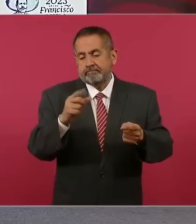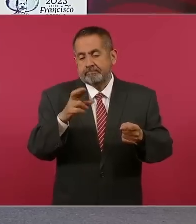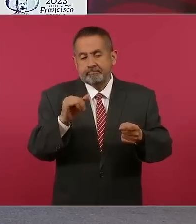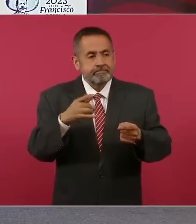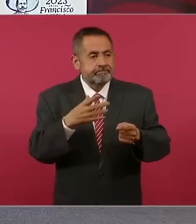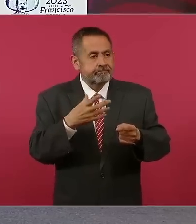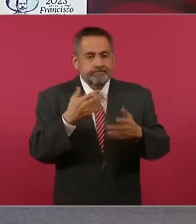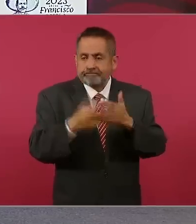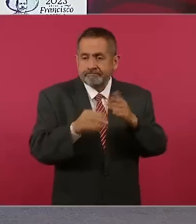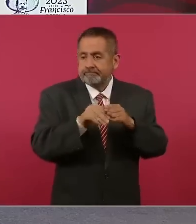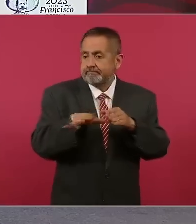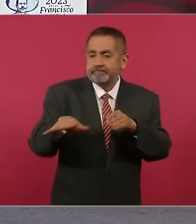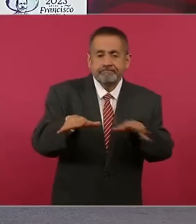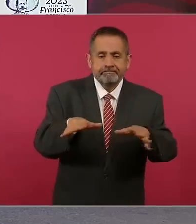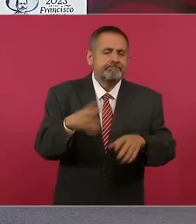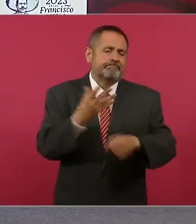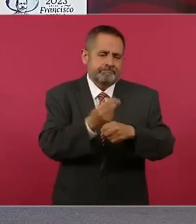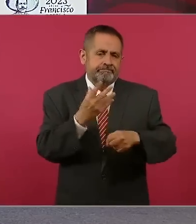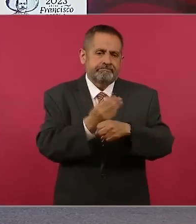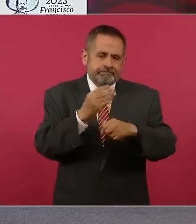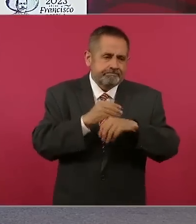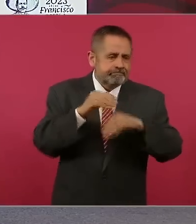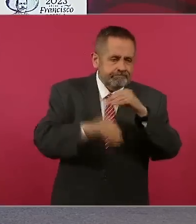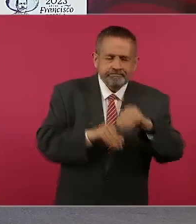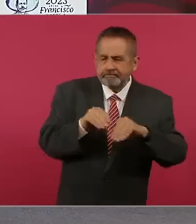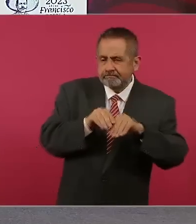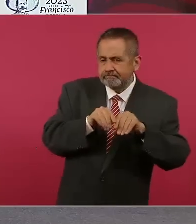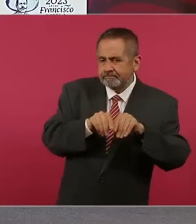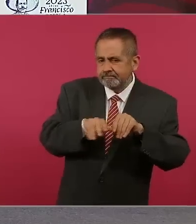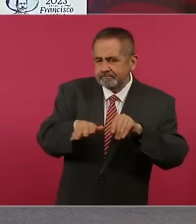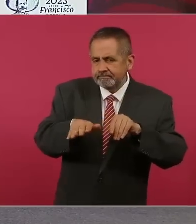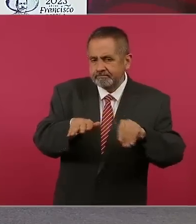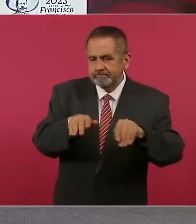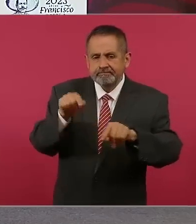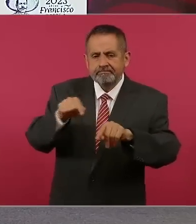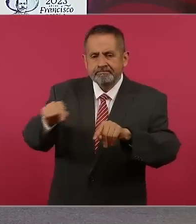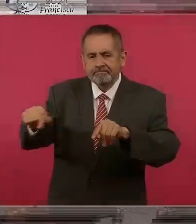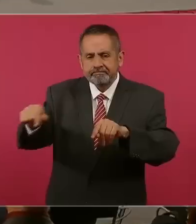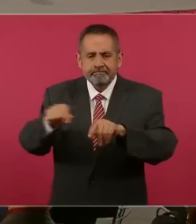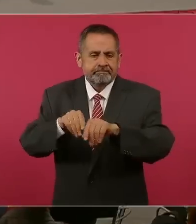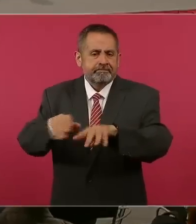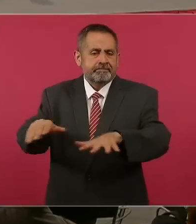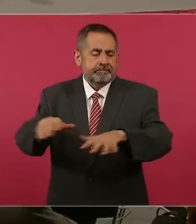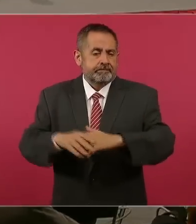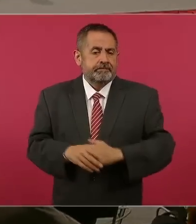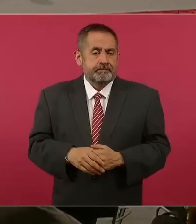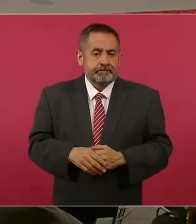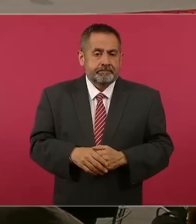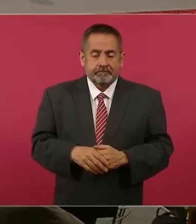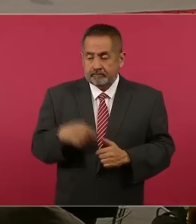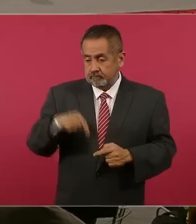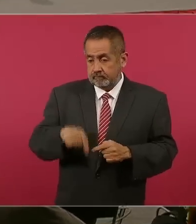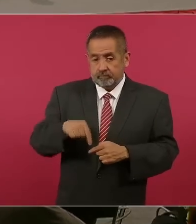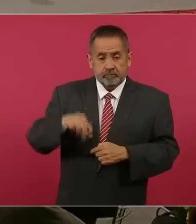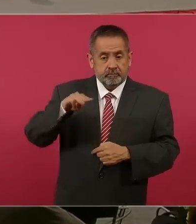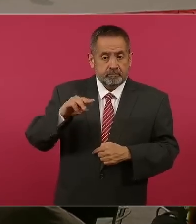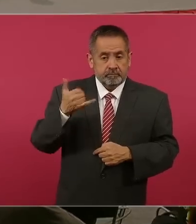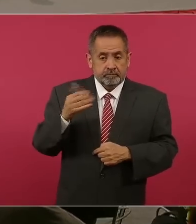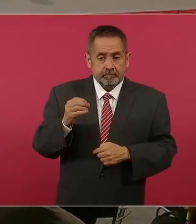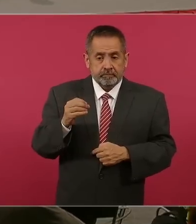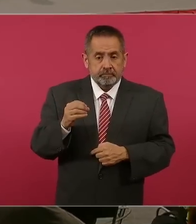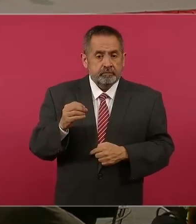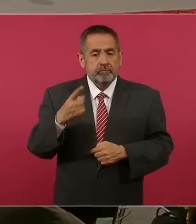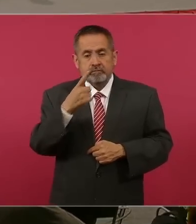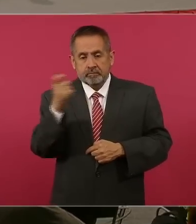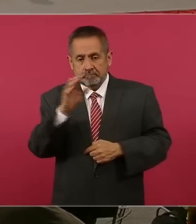esté acorde a la ampliación que vamos a hacer. Adelante. Los avances a mayo, tenemos el 100% de